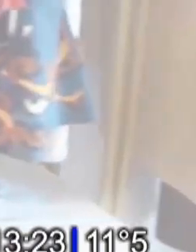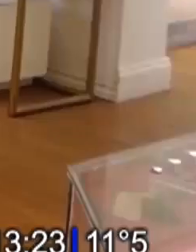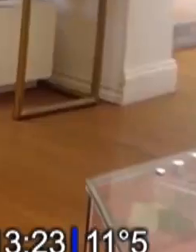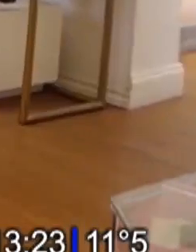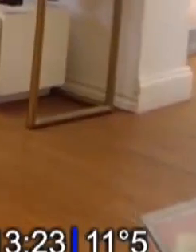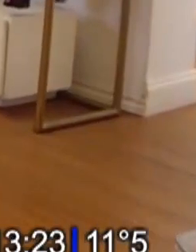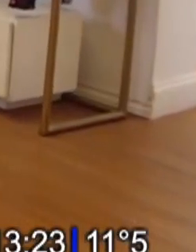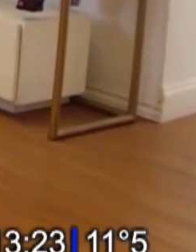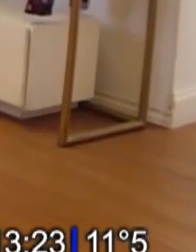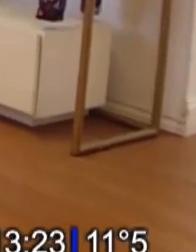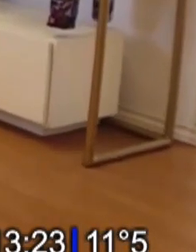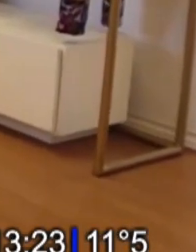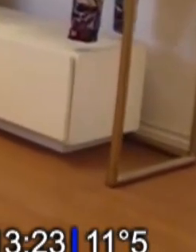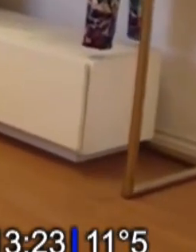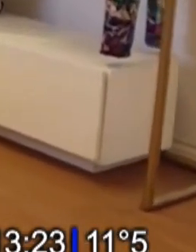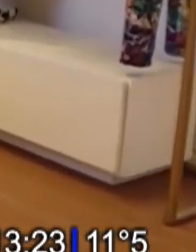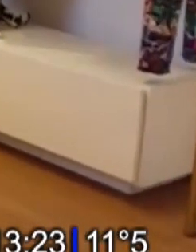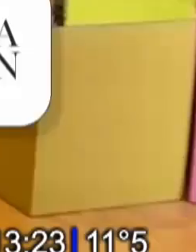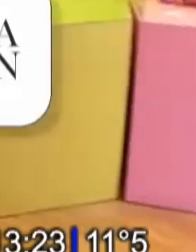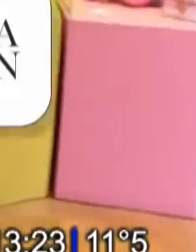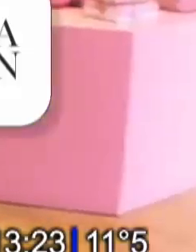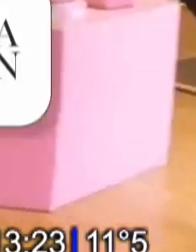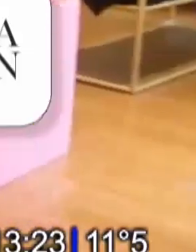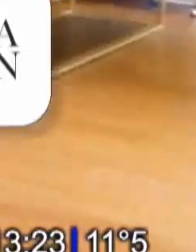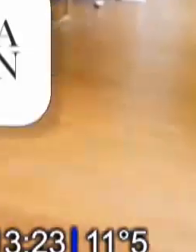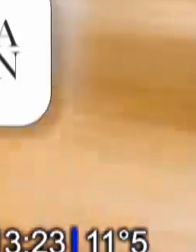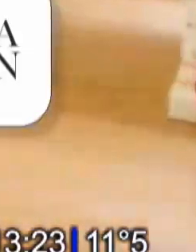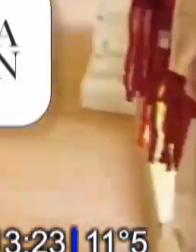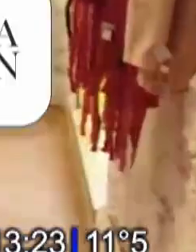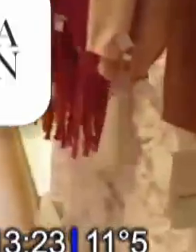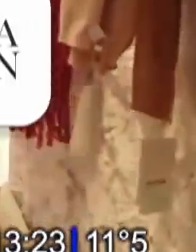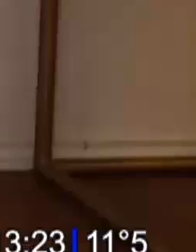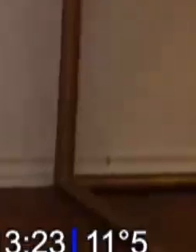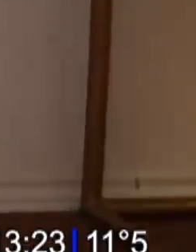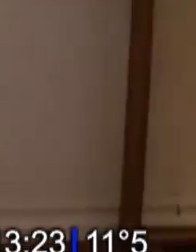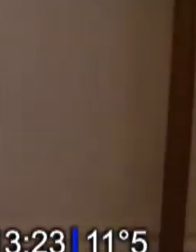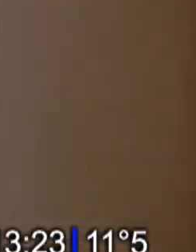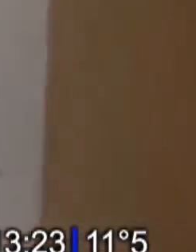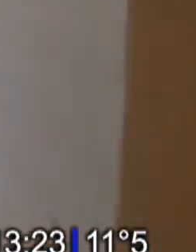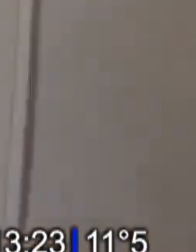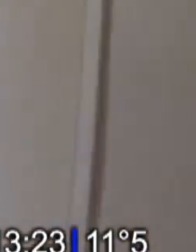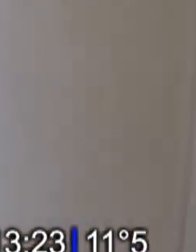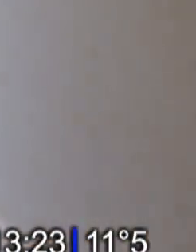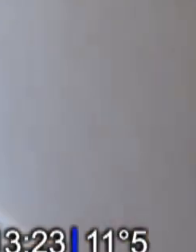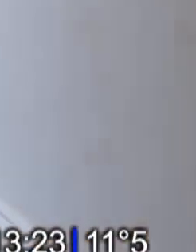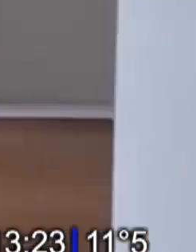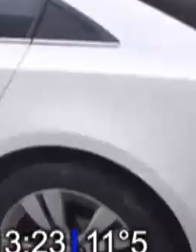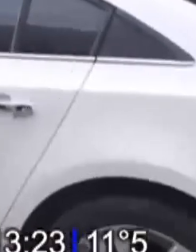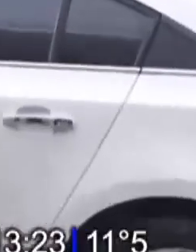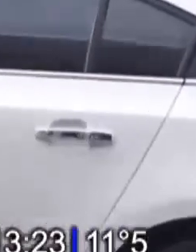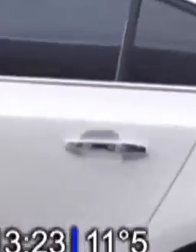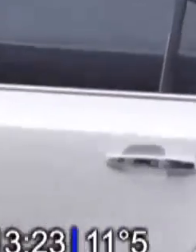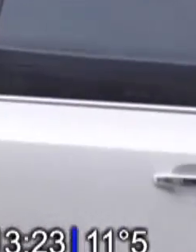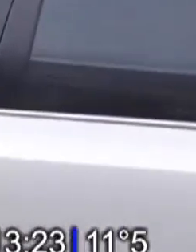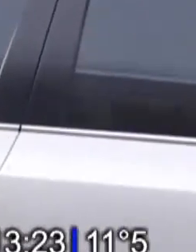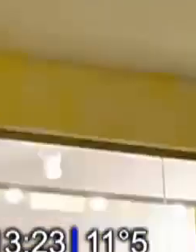Anacleta, representante exclusiva en San Luis y Villa Mercedes de primeras marcas. Te esperamos en San Martín 488,